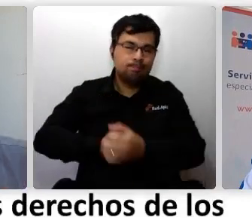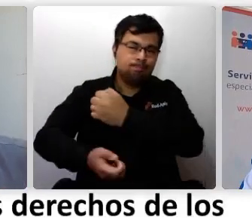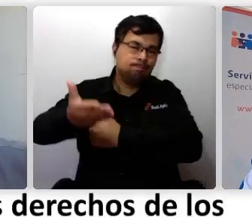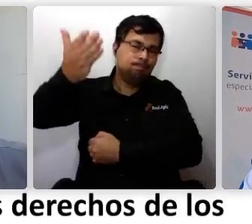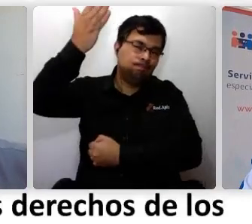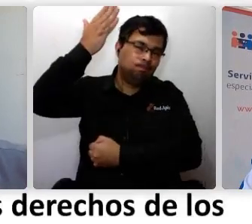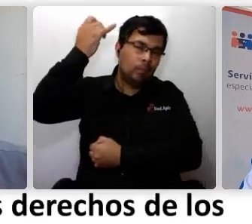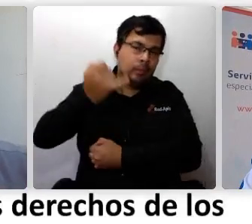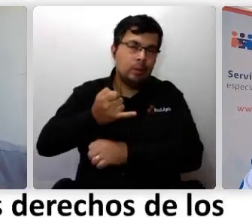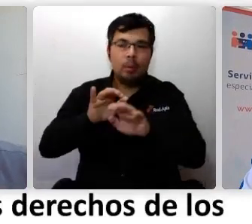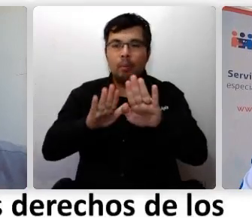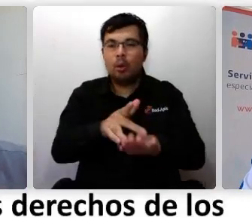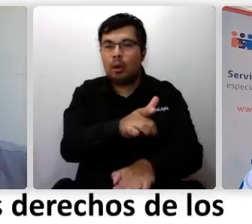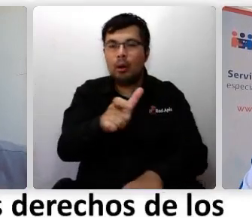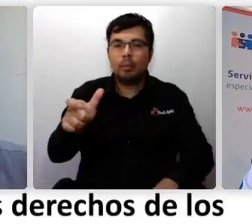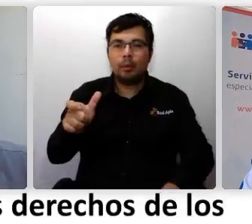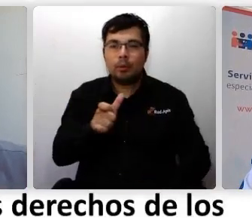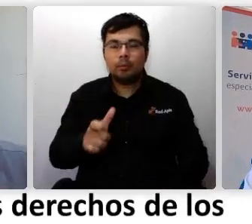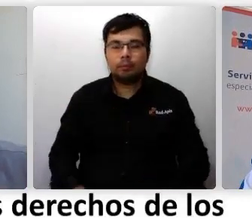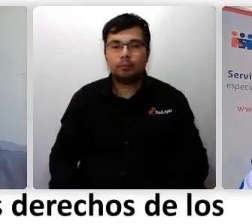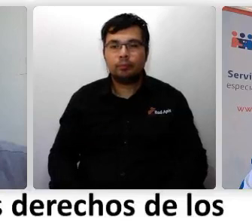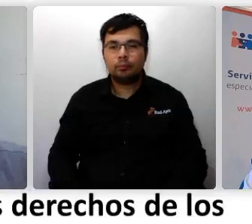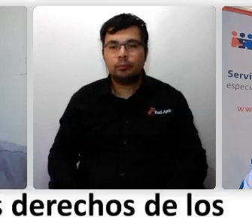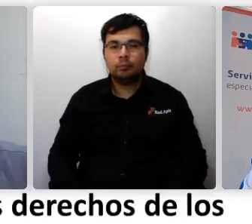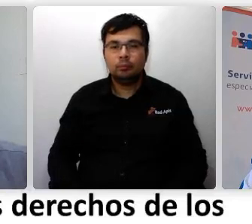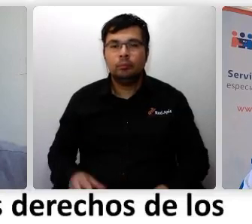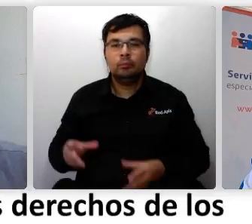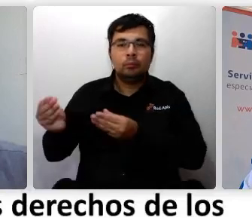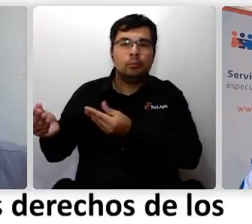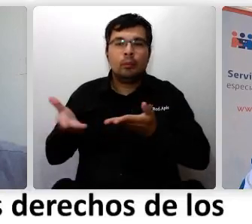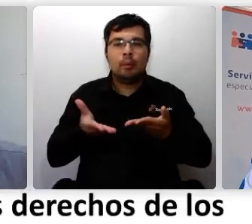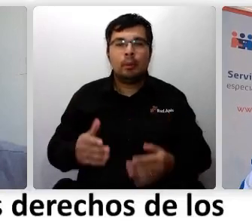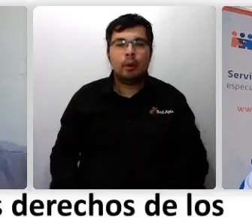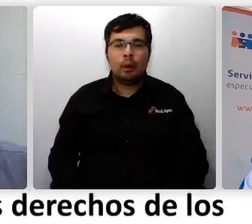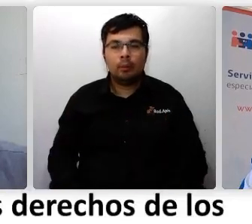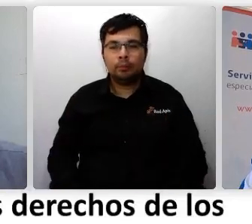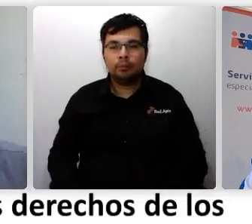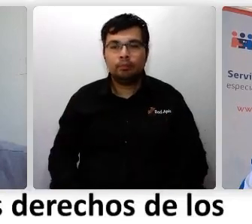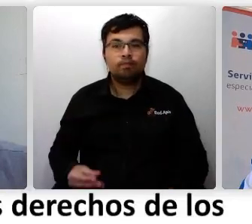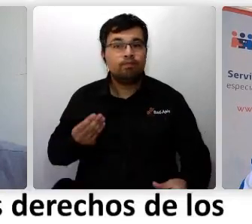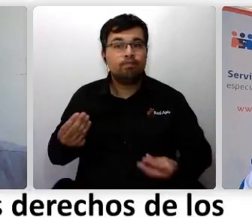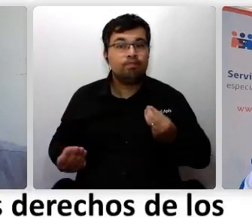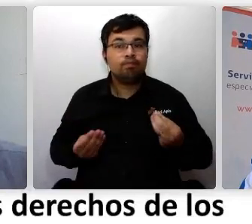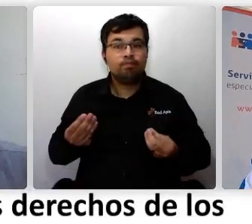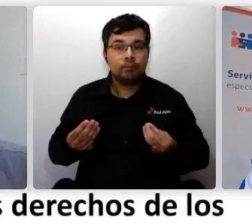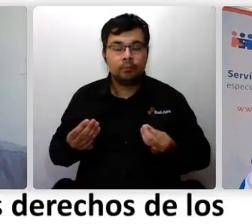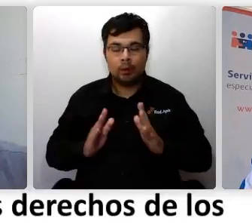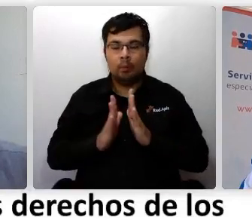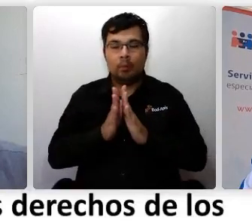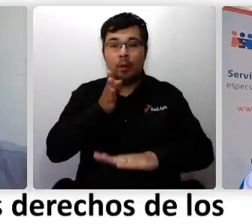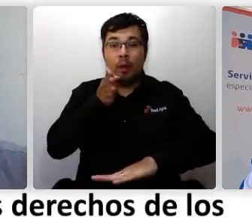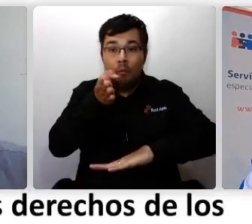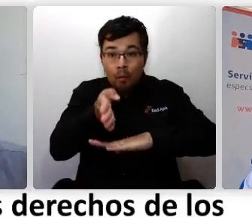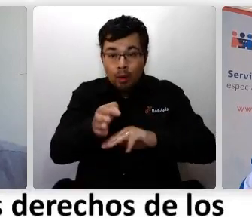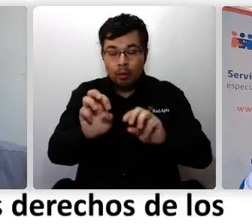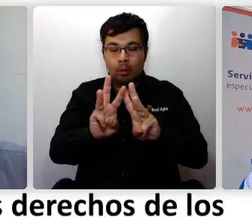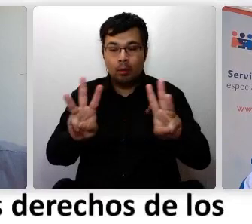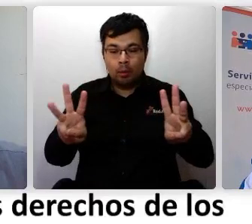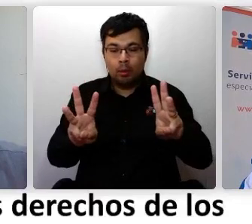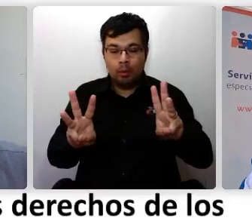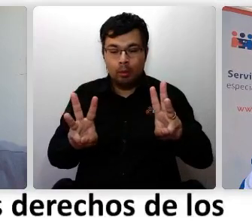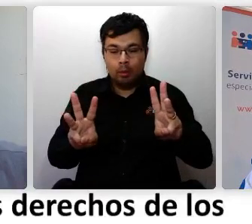siempre apoyando a la gente y invitarlos a la gente para que vayan a nuestra página, presenten su problema,